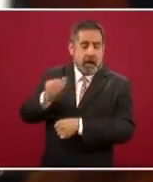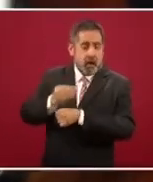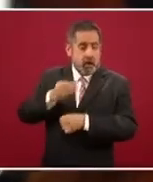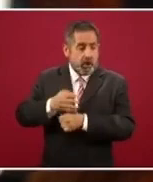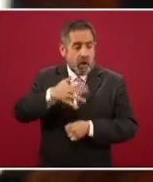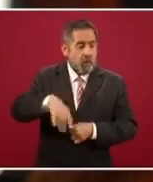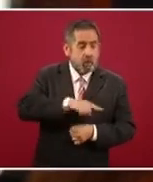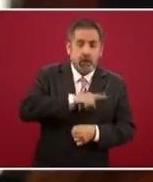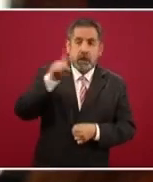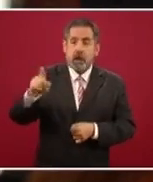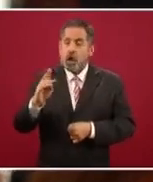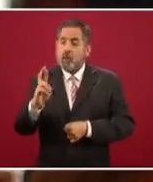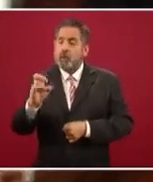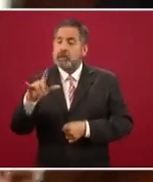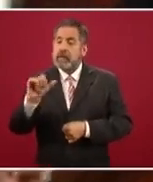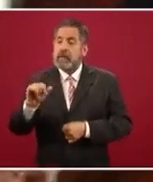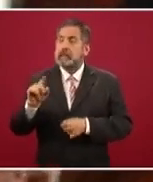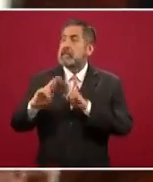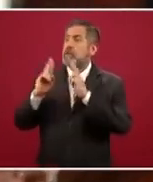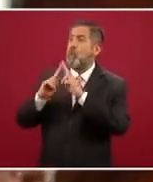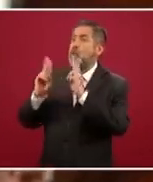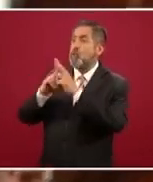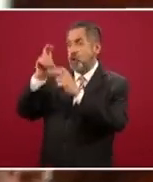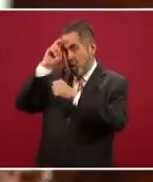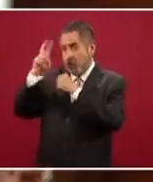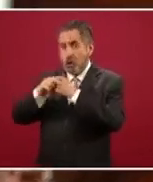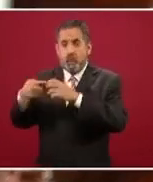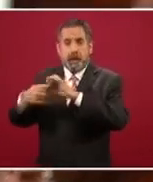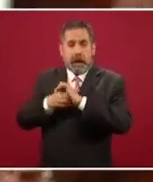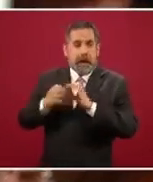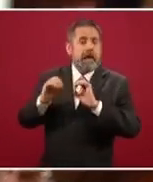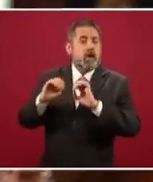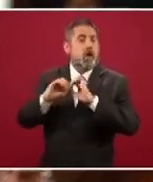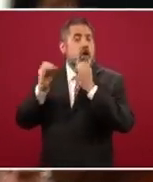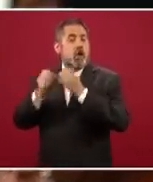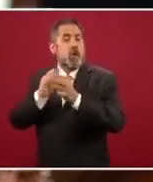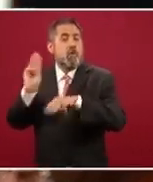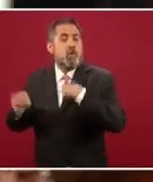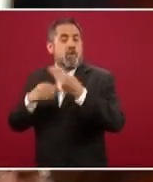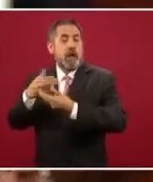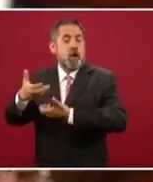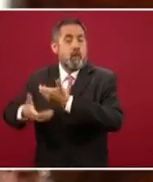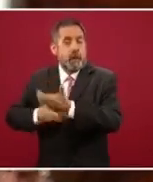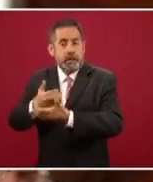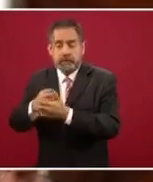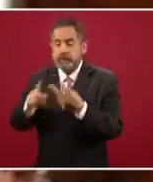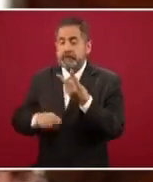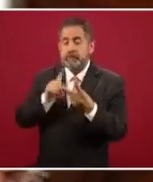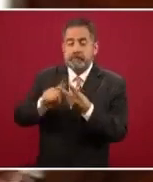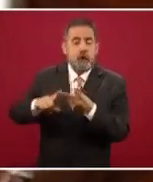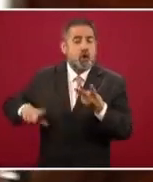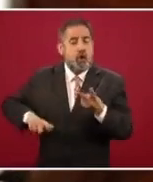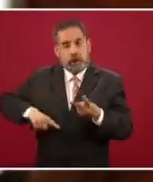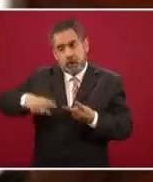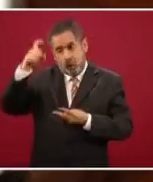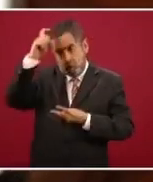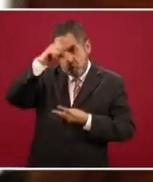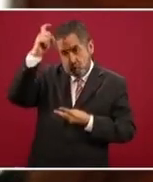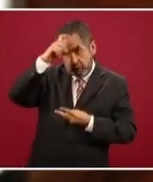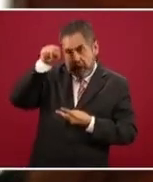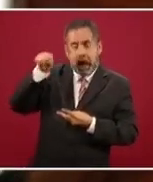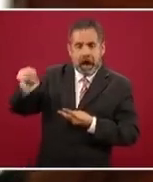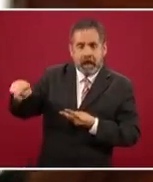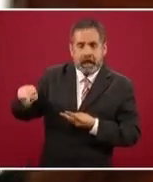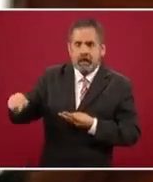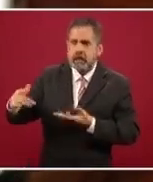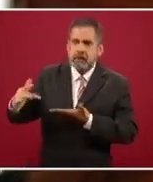en Bruselas el respaldo de la Unión Europea y la Organización Mundial del Comercio. La segunda está apoyada por el gobierno turco, una empresa turca,